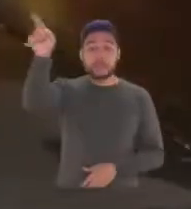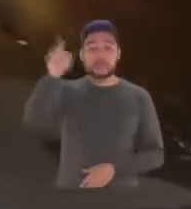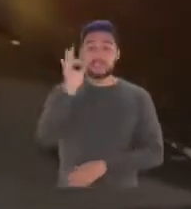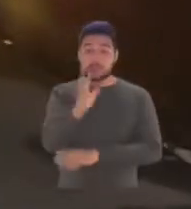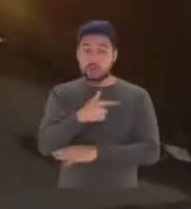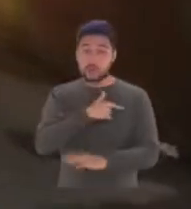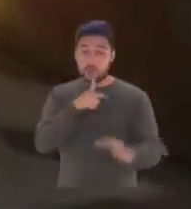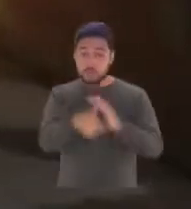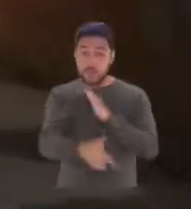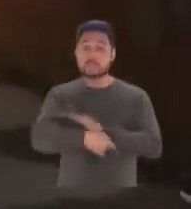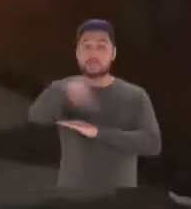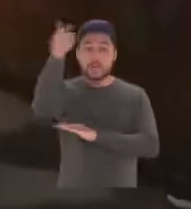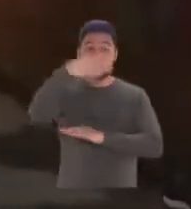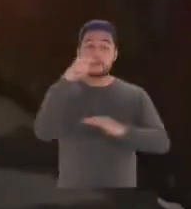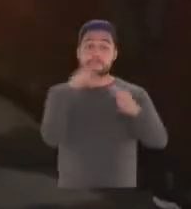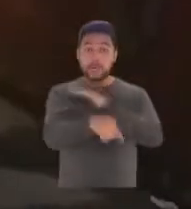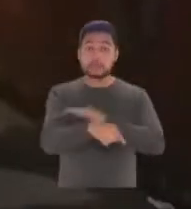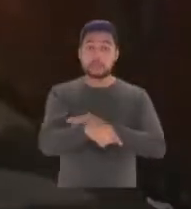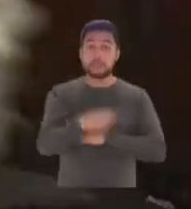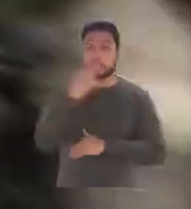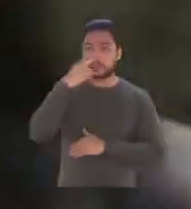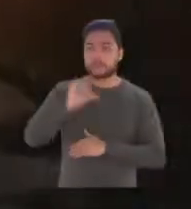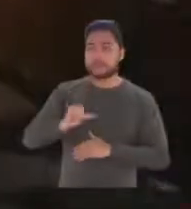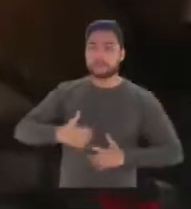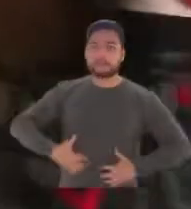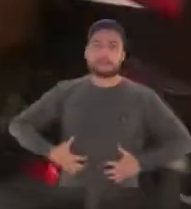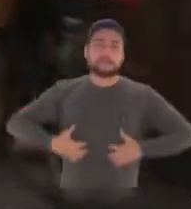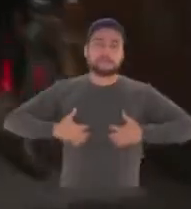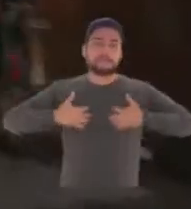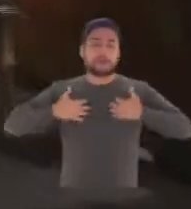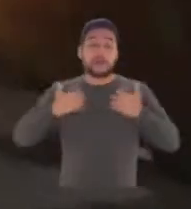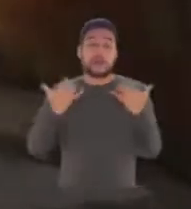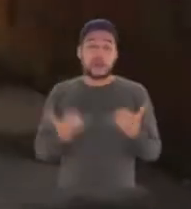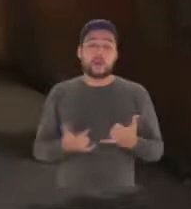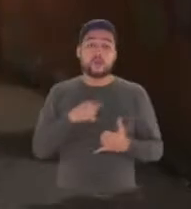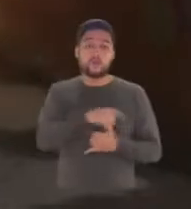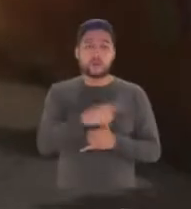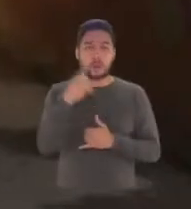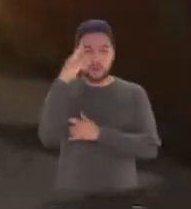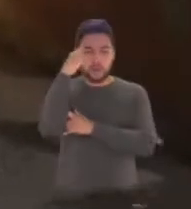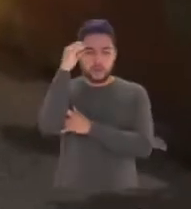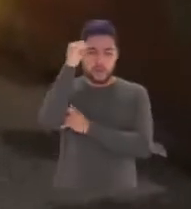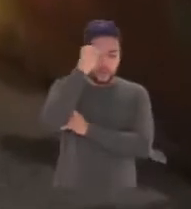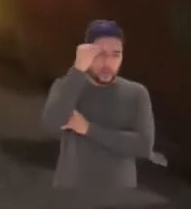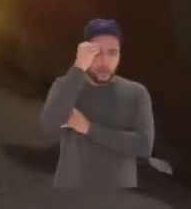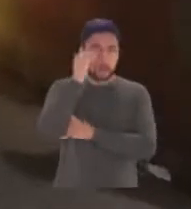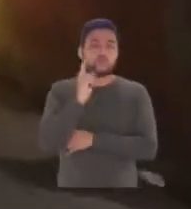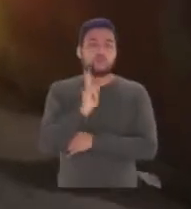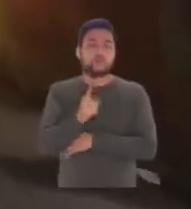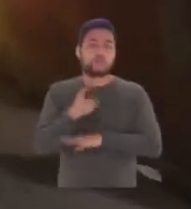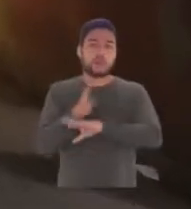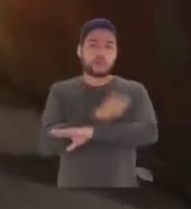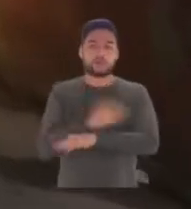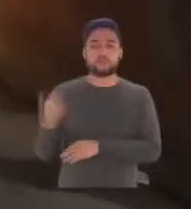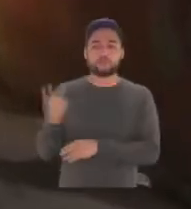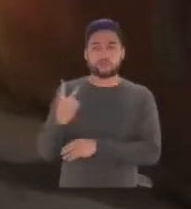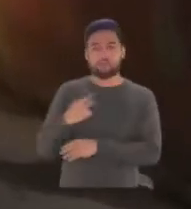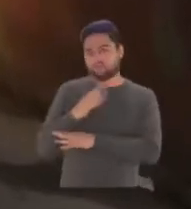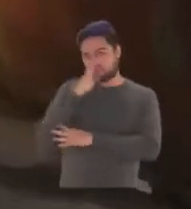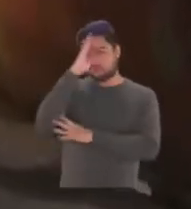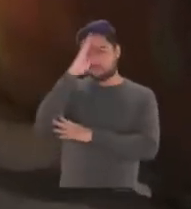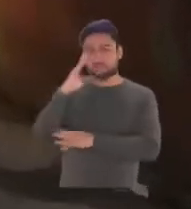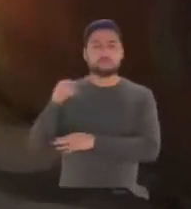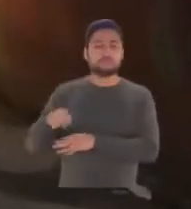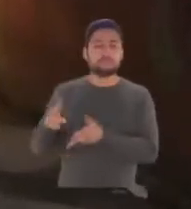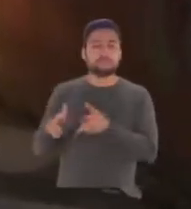voy a matar, corra que la voy a matar. Mi hija en estos momentos tiene un trauma psicológico porque pues yo le enseñé a desplazarnos en bicicleta para tener un